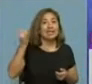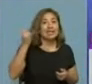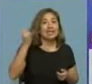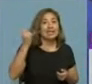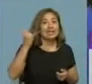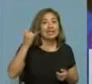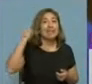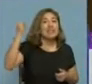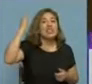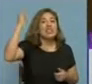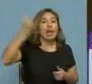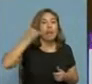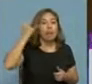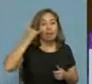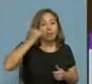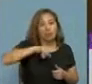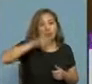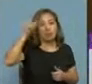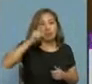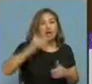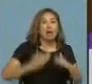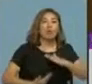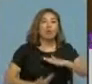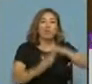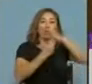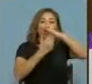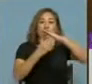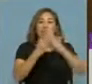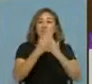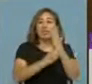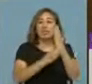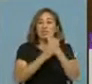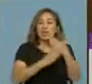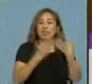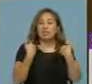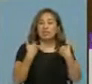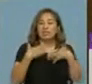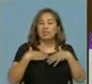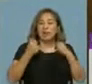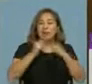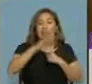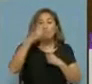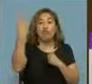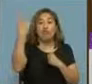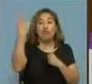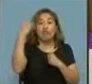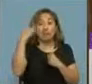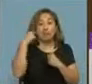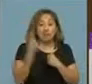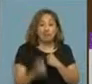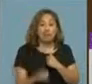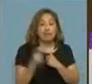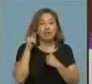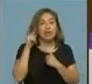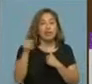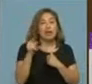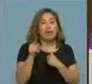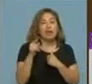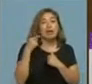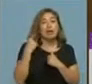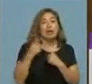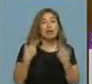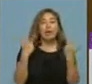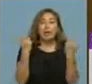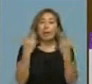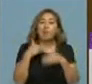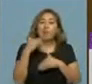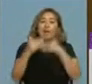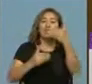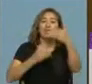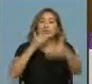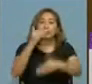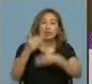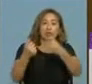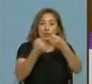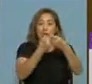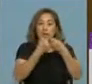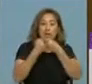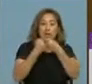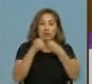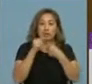una videoconferencia con la autoridad del Ministerio de Salud de Nación de Bolivia y de Cancillería Argentina y estamos avanzando en el